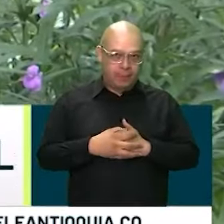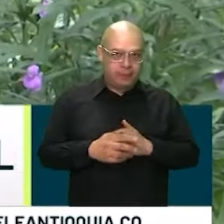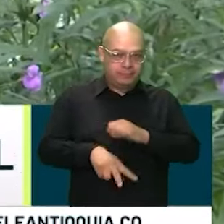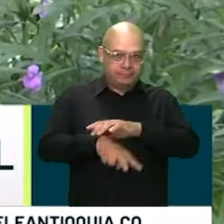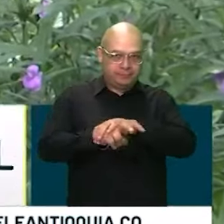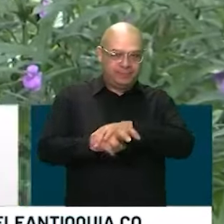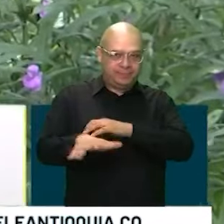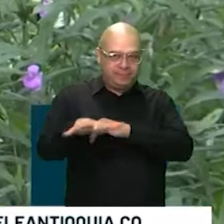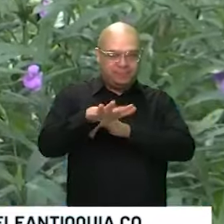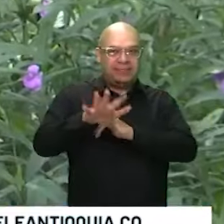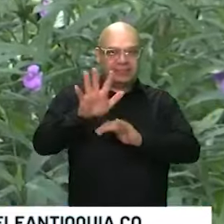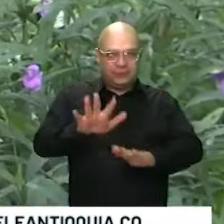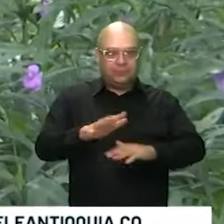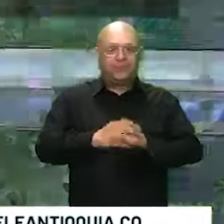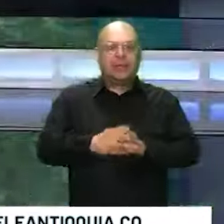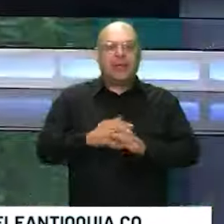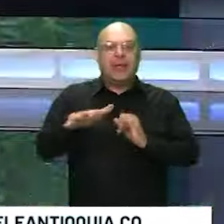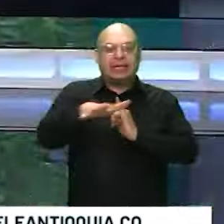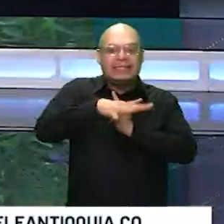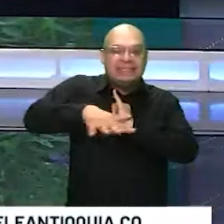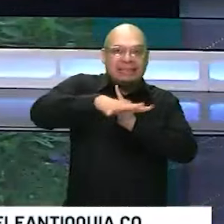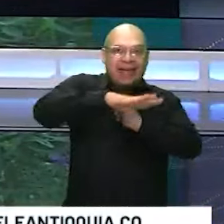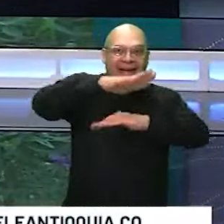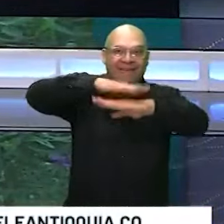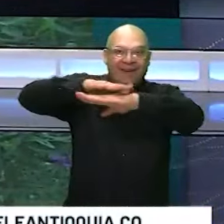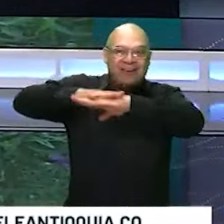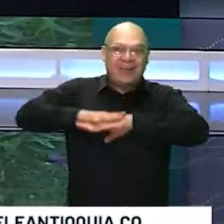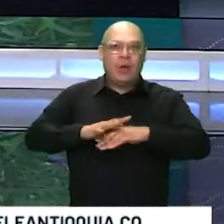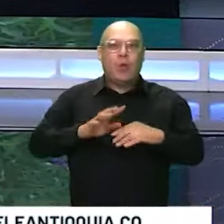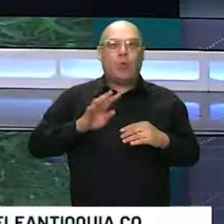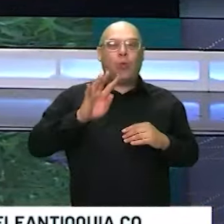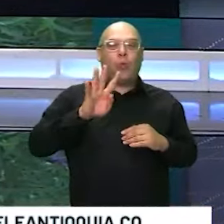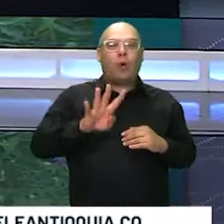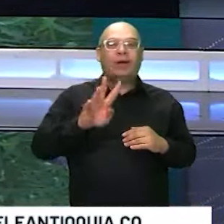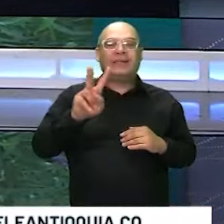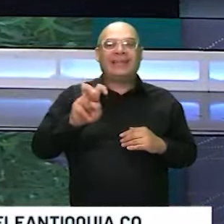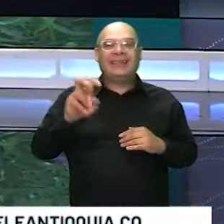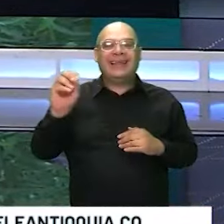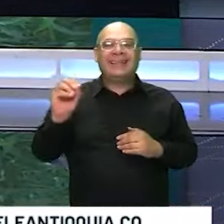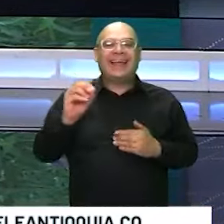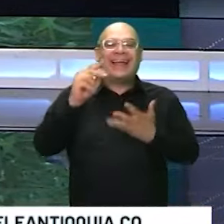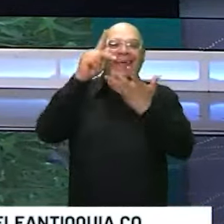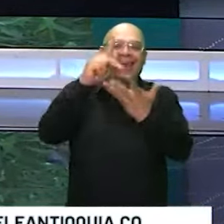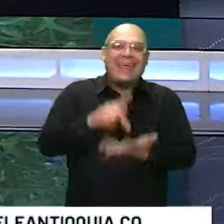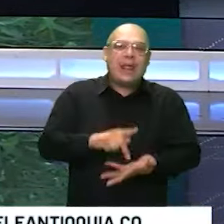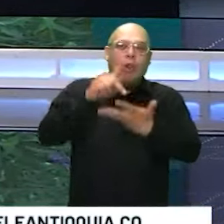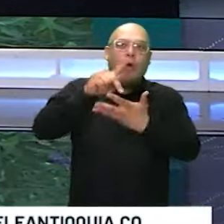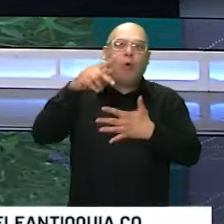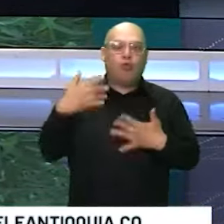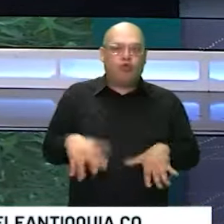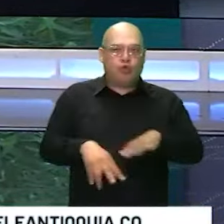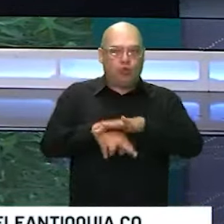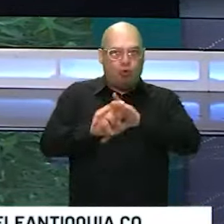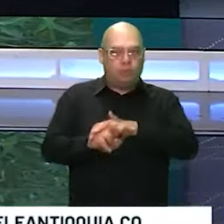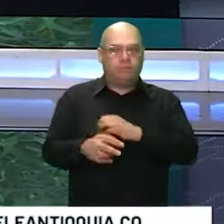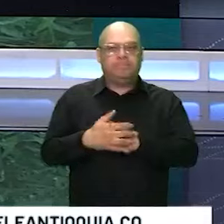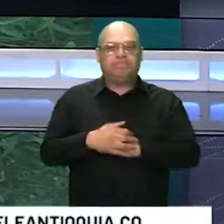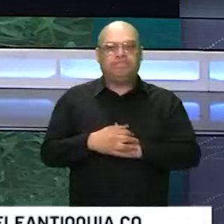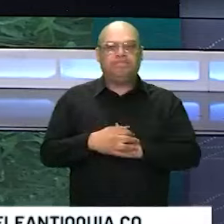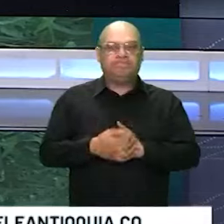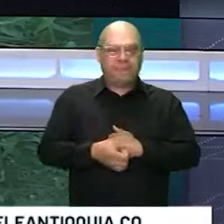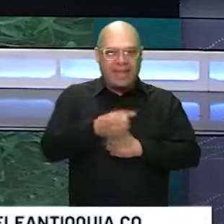aburrá han recolectado más 470 kg de este molusco compañeros continúen ustedes con más